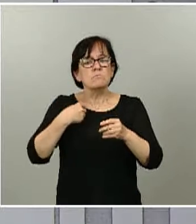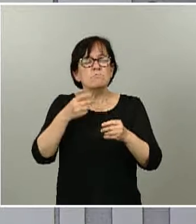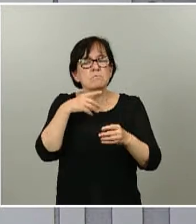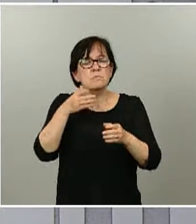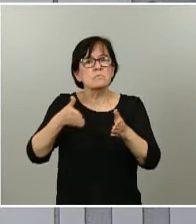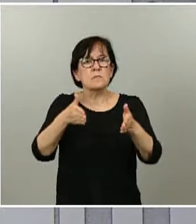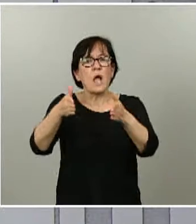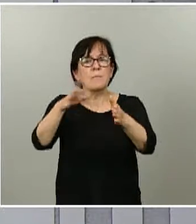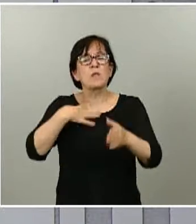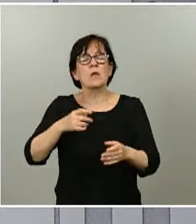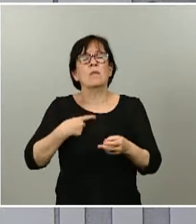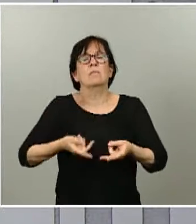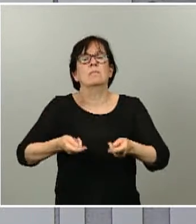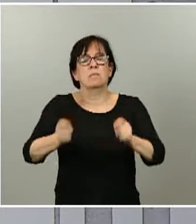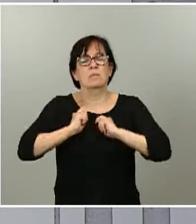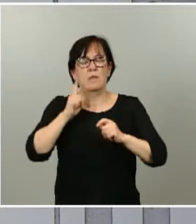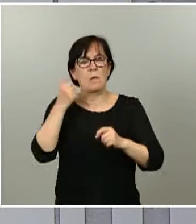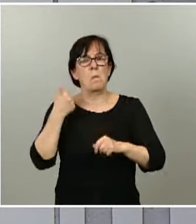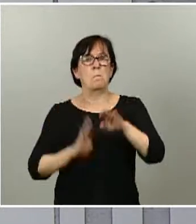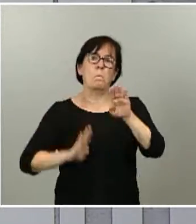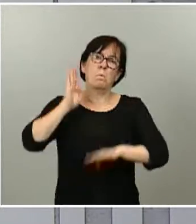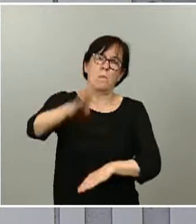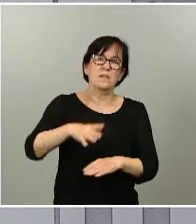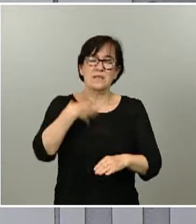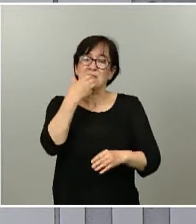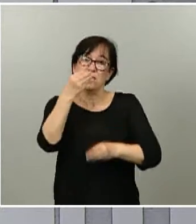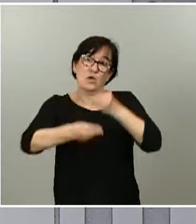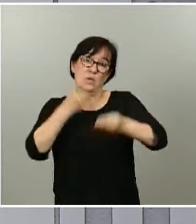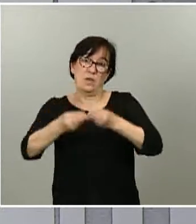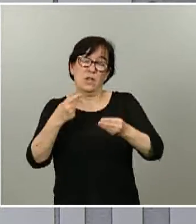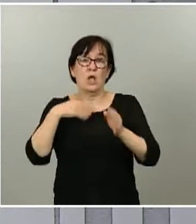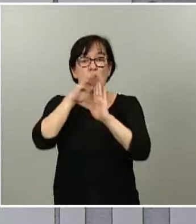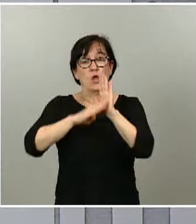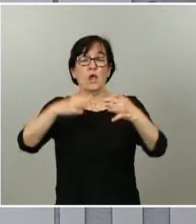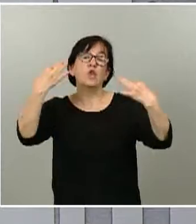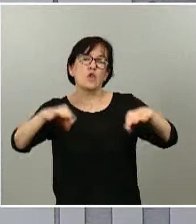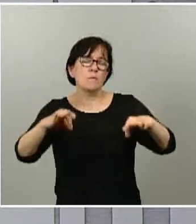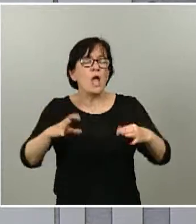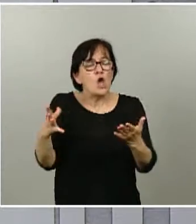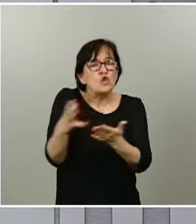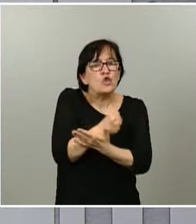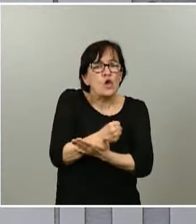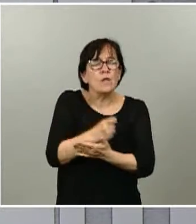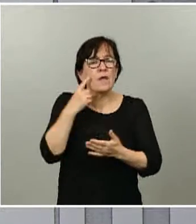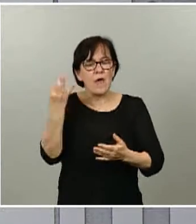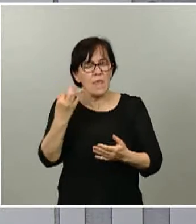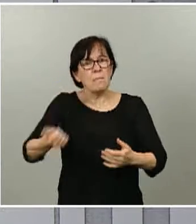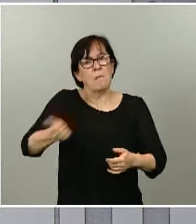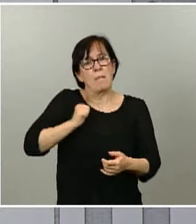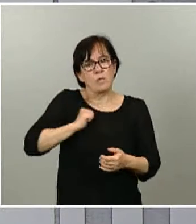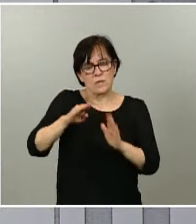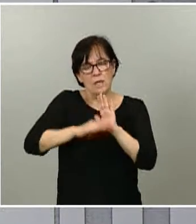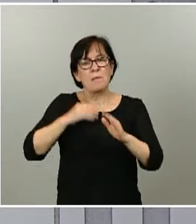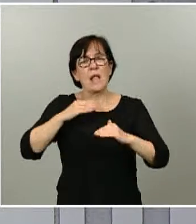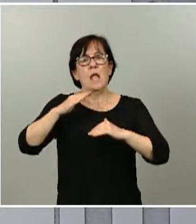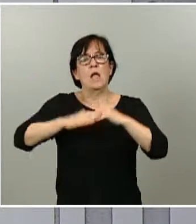pasos más de gigantes que se hubieran producido en condiciones normales. Y todo eso se tiene que aprovechar para construir ese